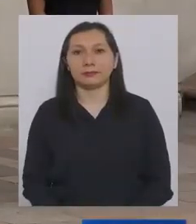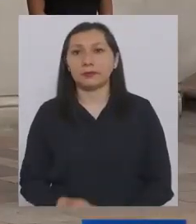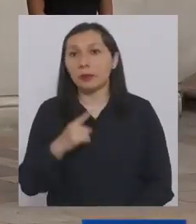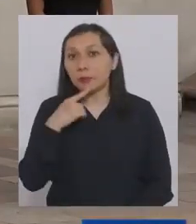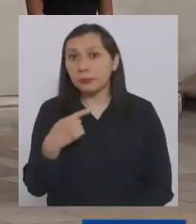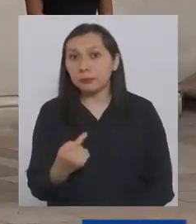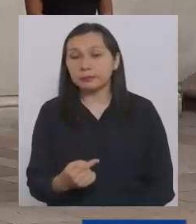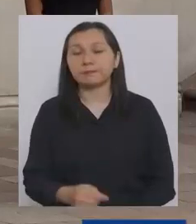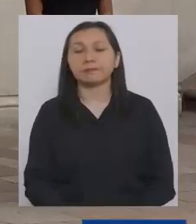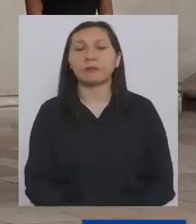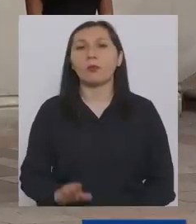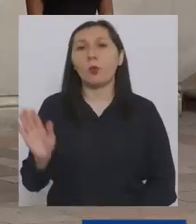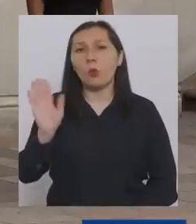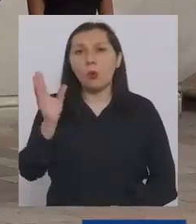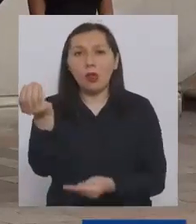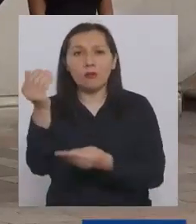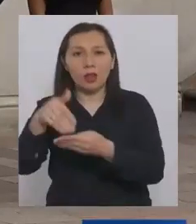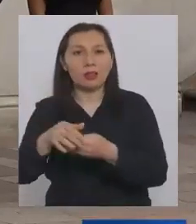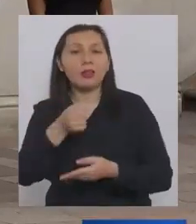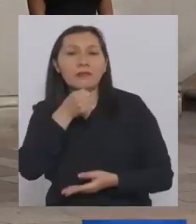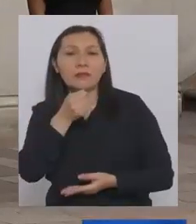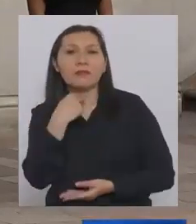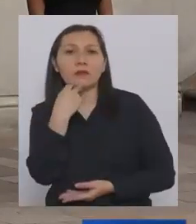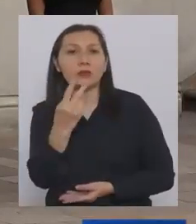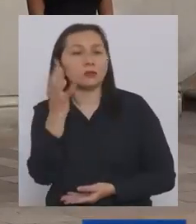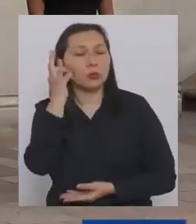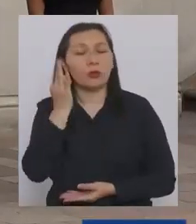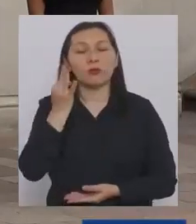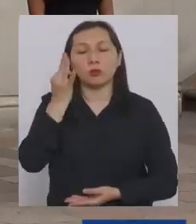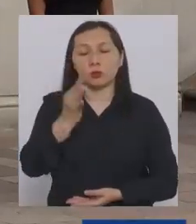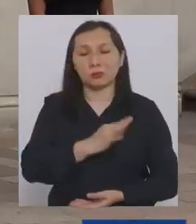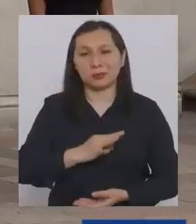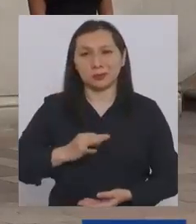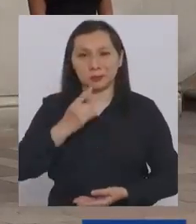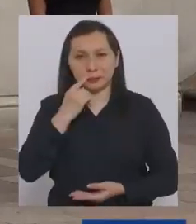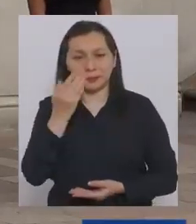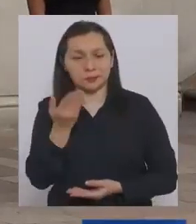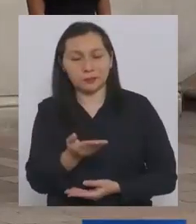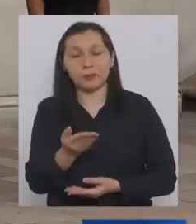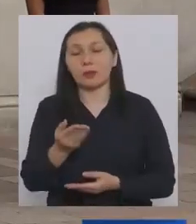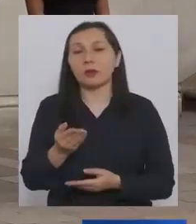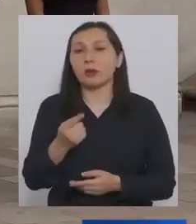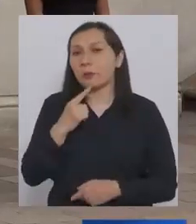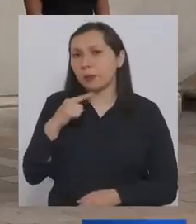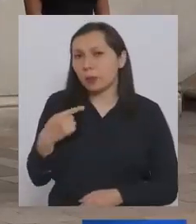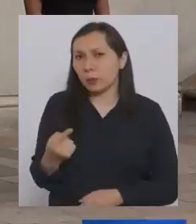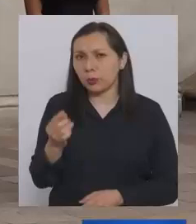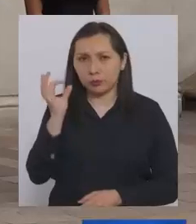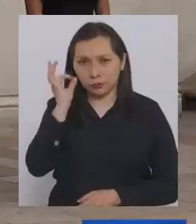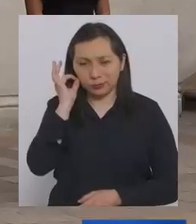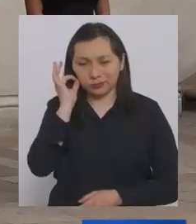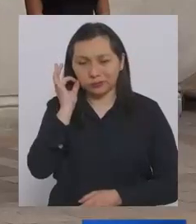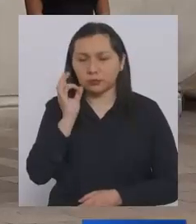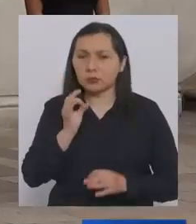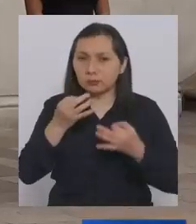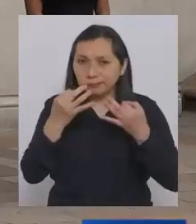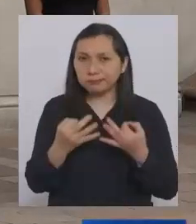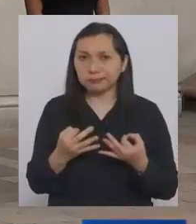Pregunta. Hola, buenas tardes, ministro. Ahí escuchamos ministra, entonces parte de las primeras declaraciones de